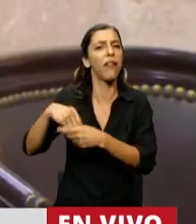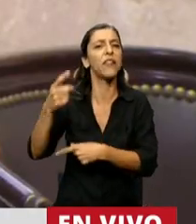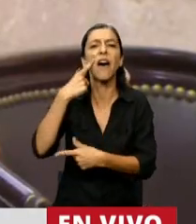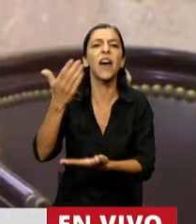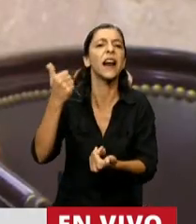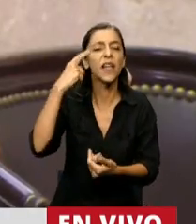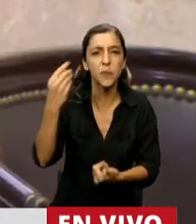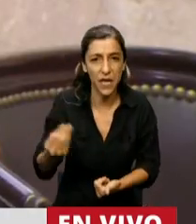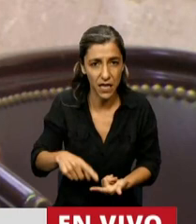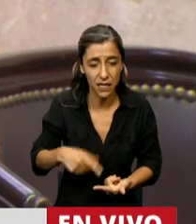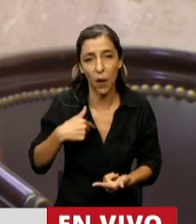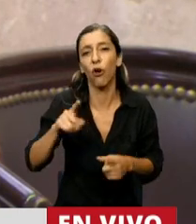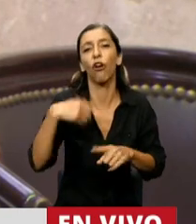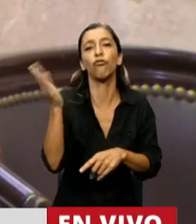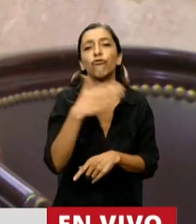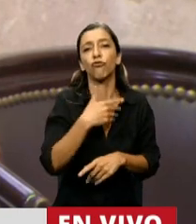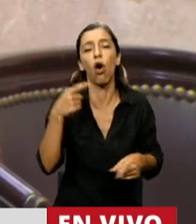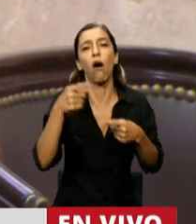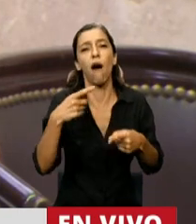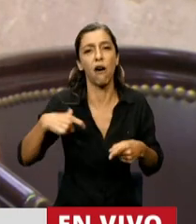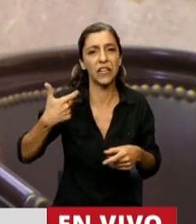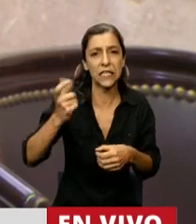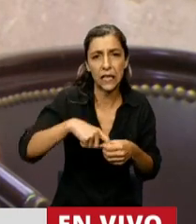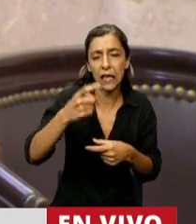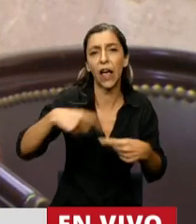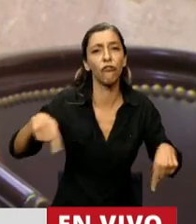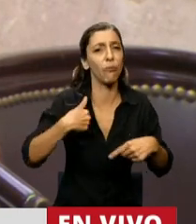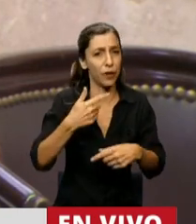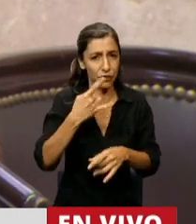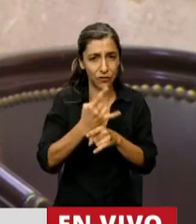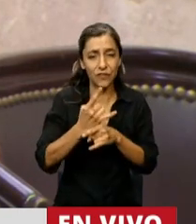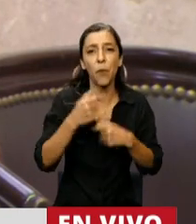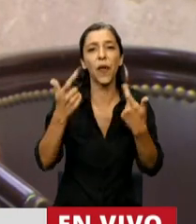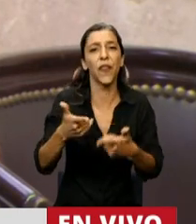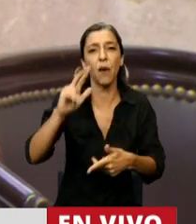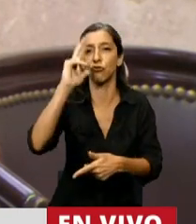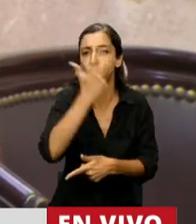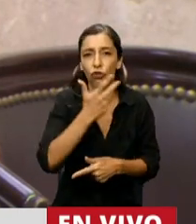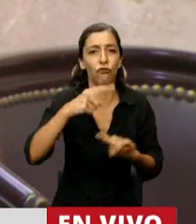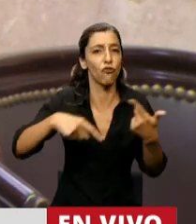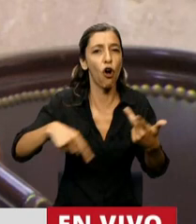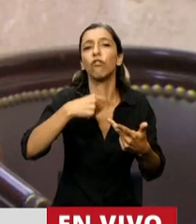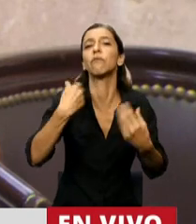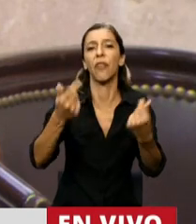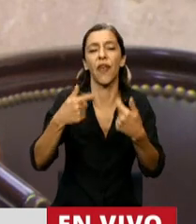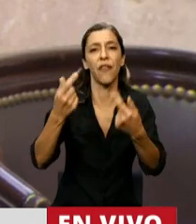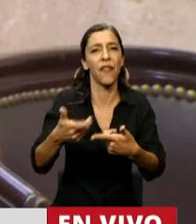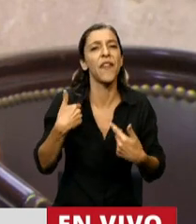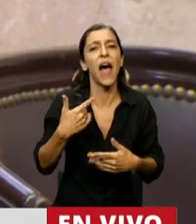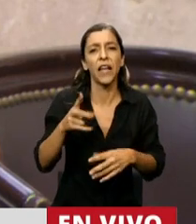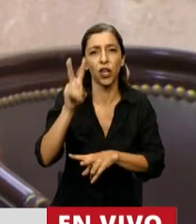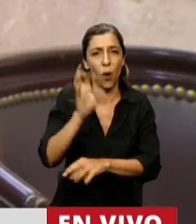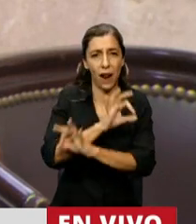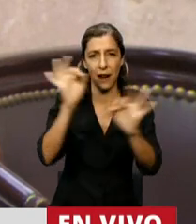recurrió a nuestra organización sindical y le prestamos los hoteles y le prestamos sin cargo. Esa es la bancaria. Y